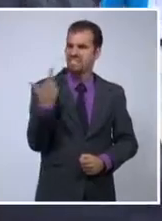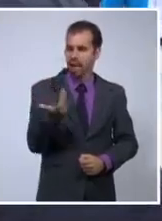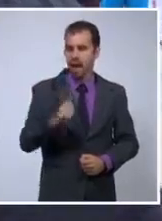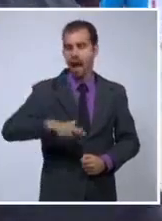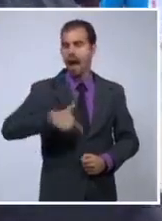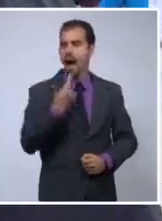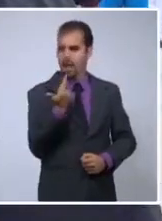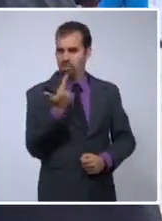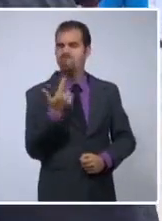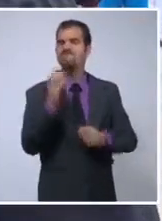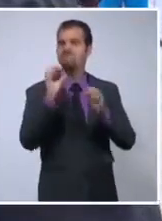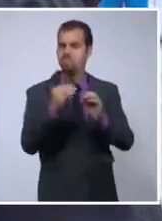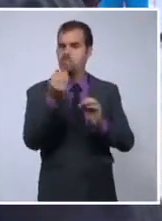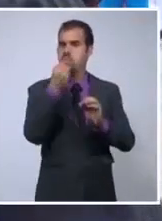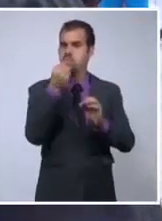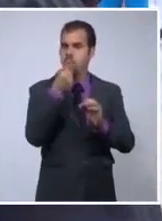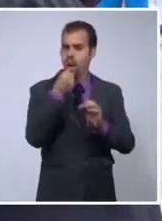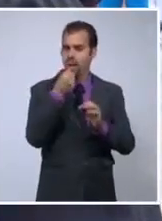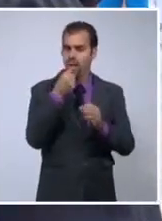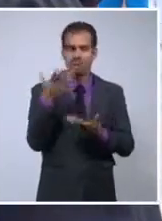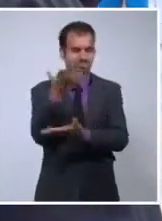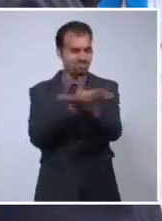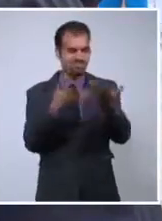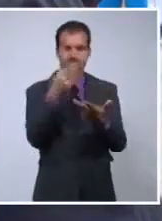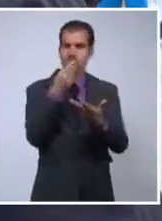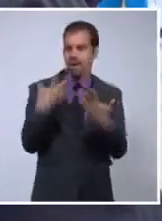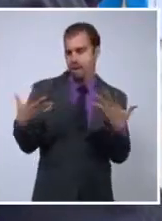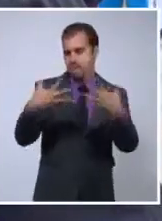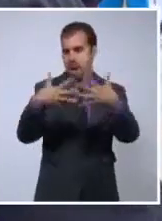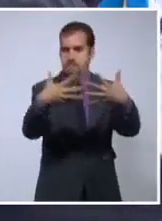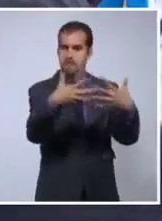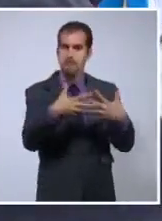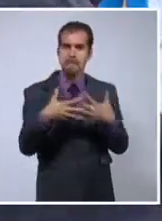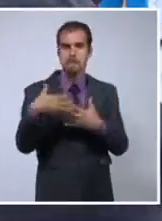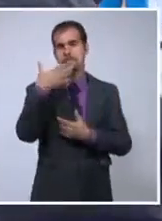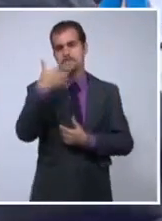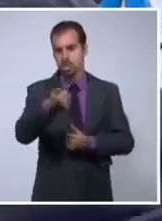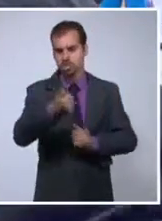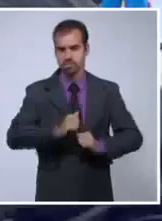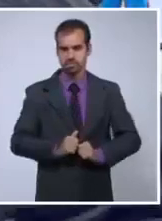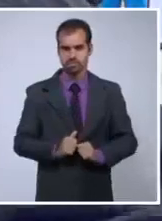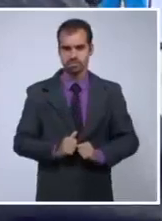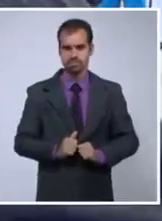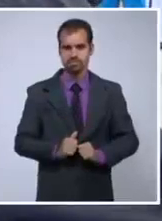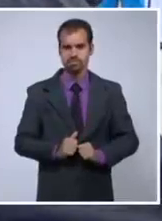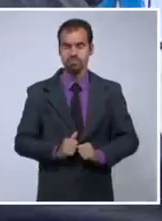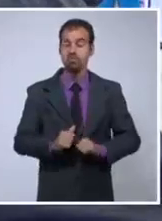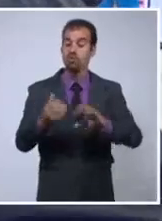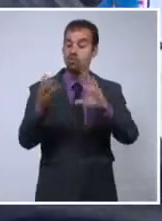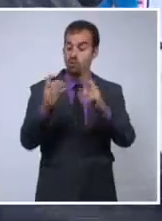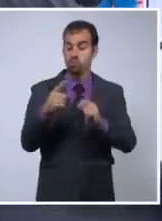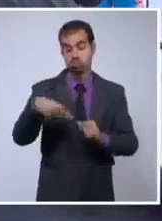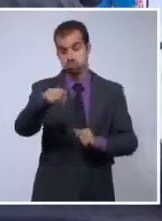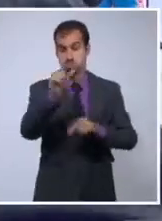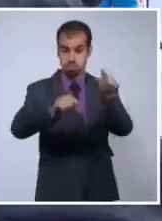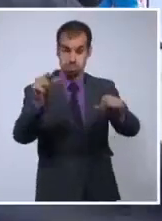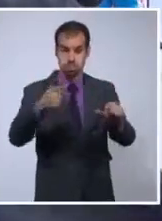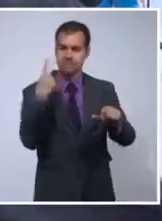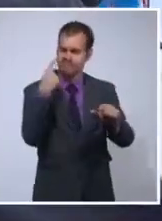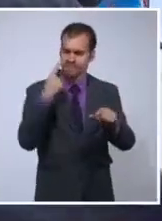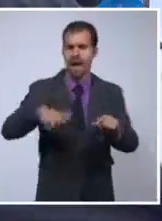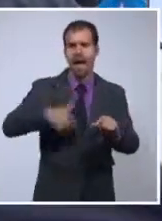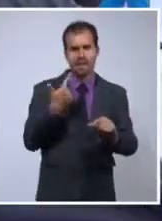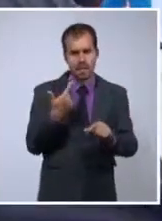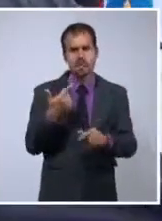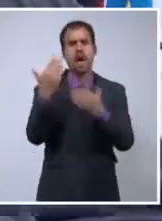que el arte es capaz de romper cualquier frontera. Es una forma también de que la gente vea que nuestros artistas están en la